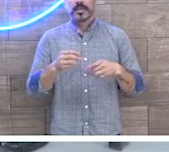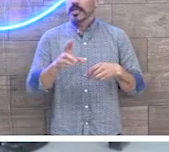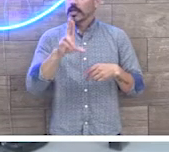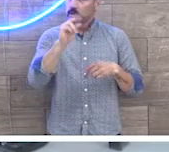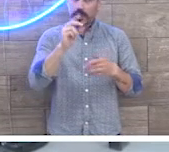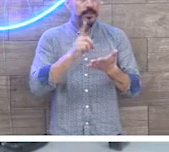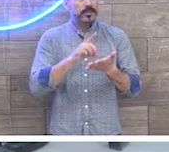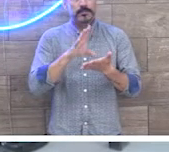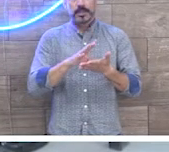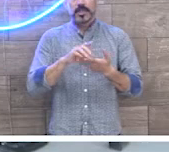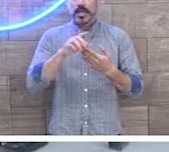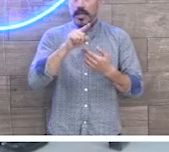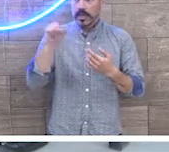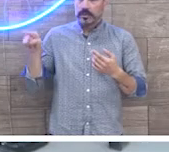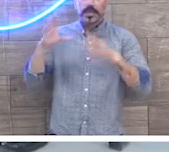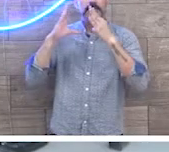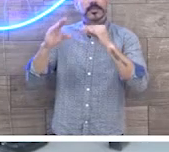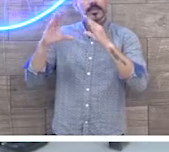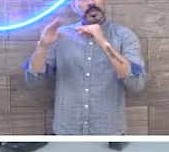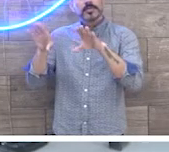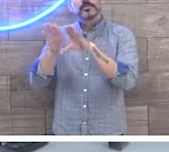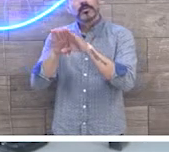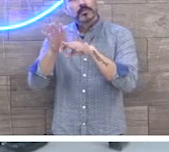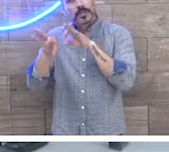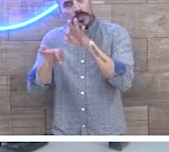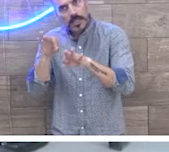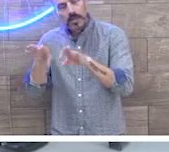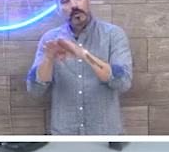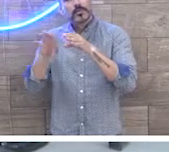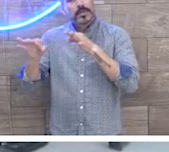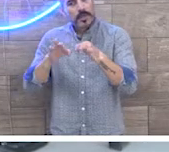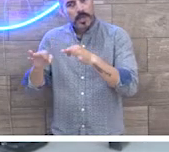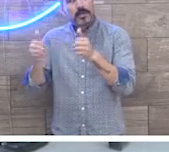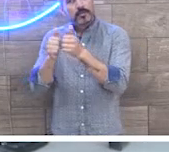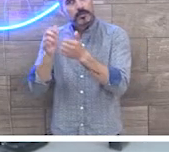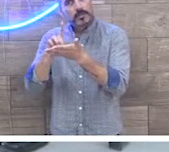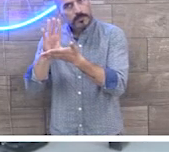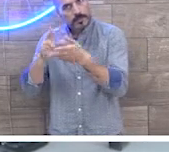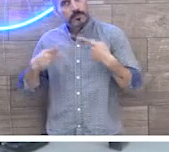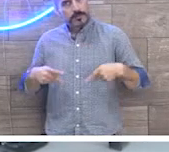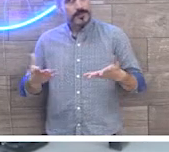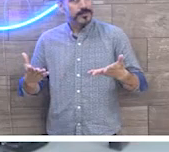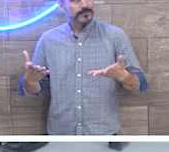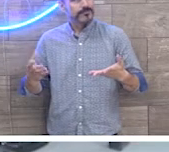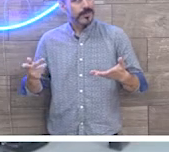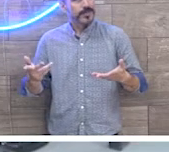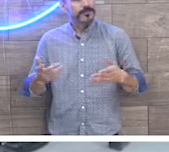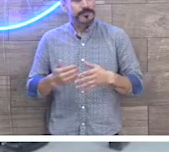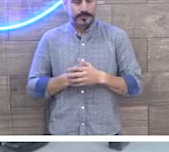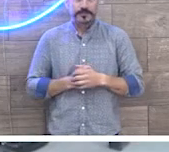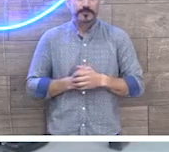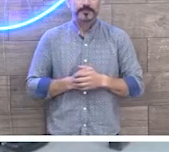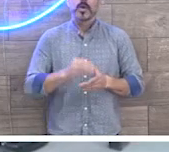más certera de lo que necesitamos, de lo que estamos pasando y de lo que necesitamos. Así es, Jorge, creo que